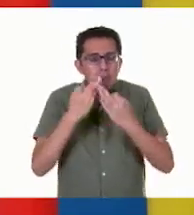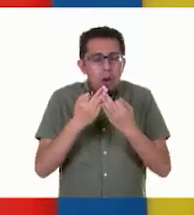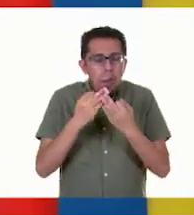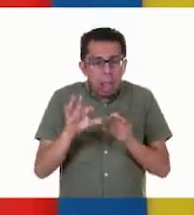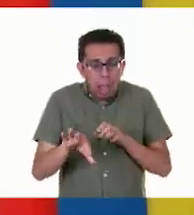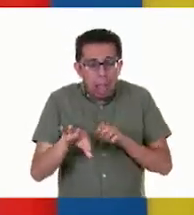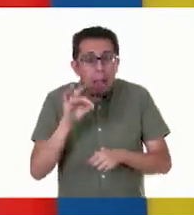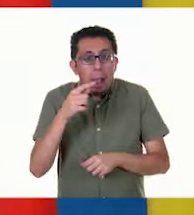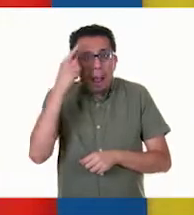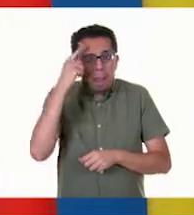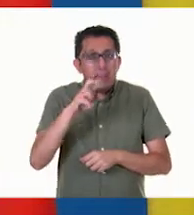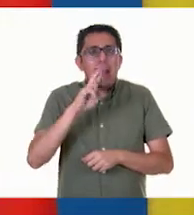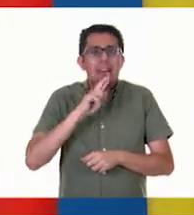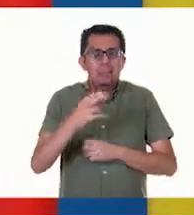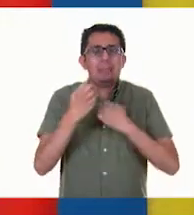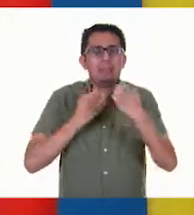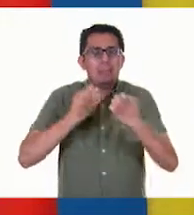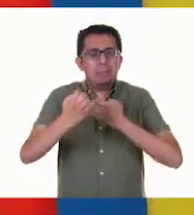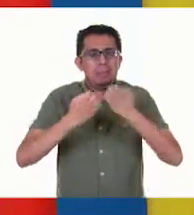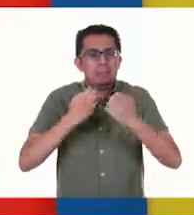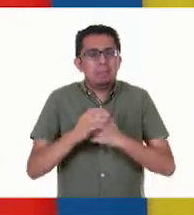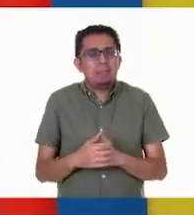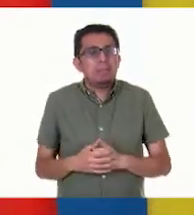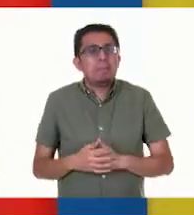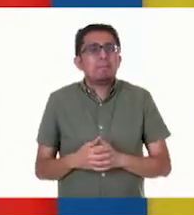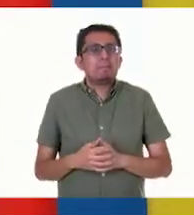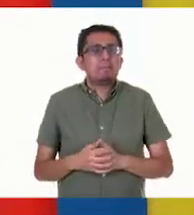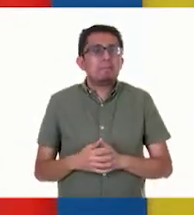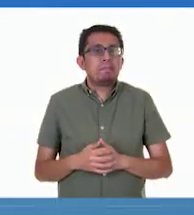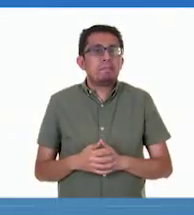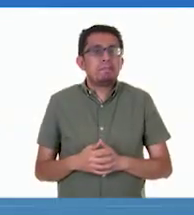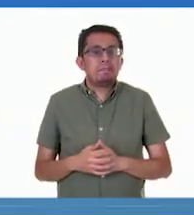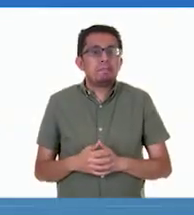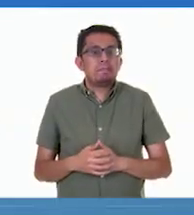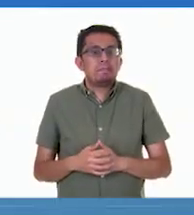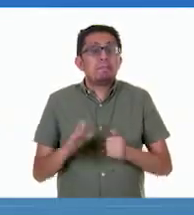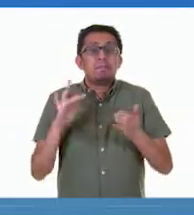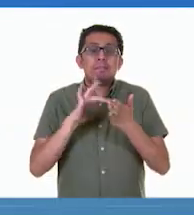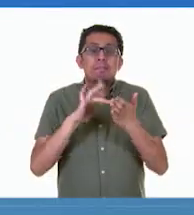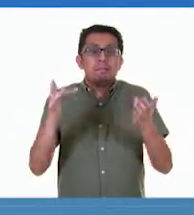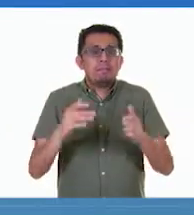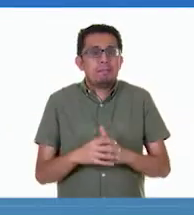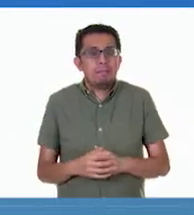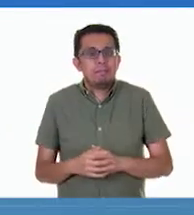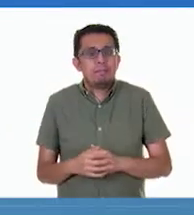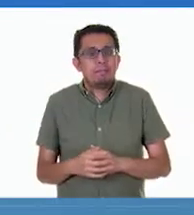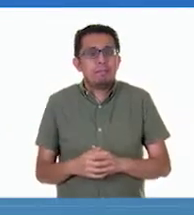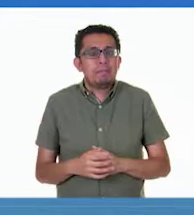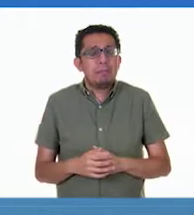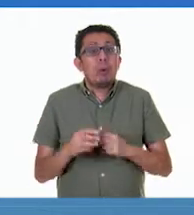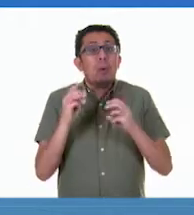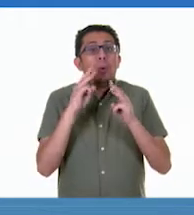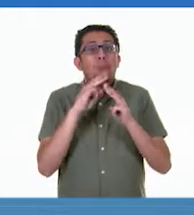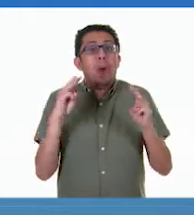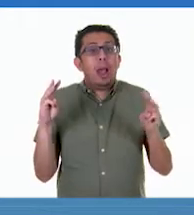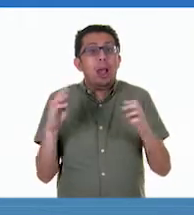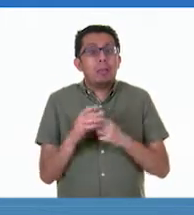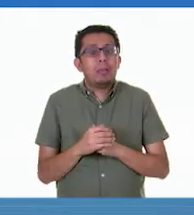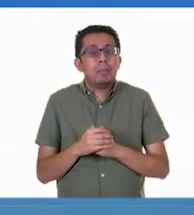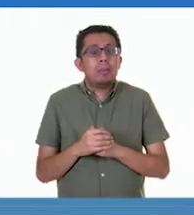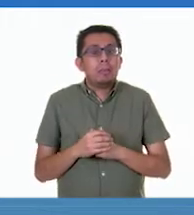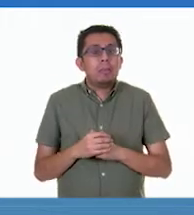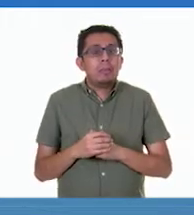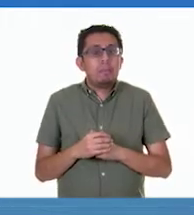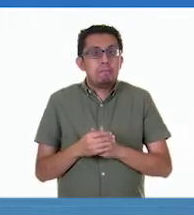para resolver este desafío. Y pues, muchas gracias. Ah, ¡wow! ¡Fue una gran